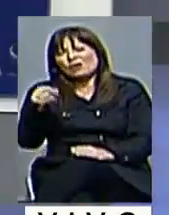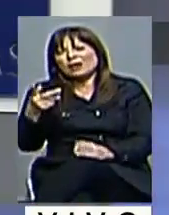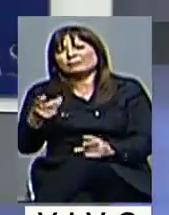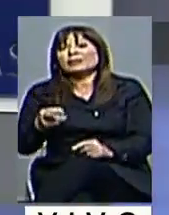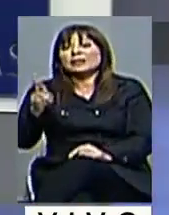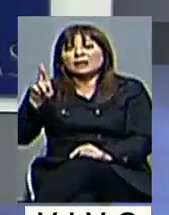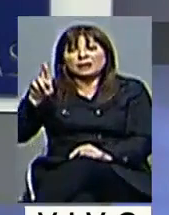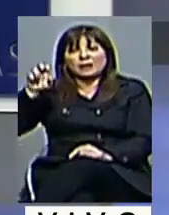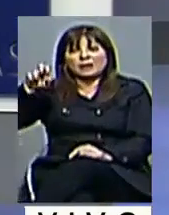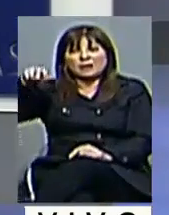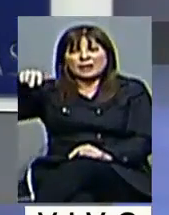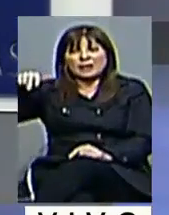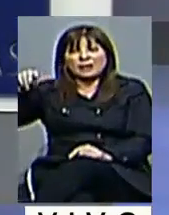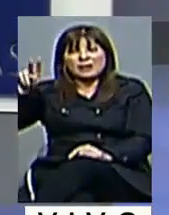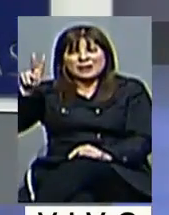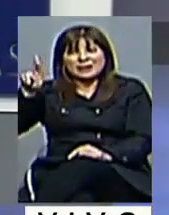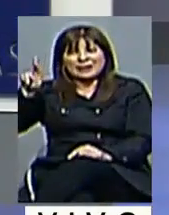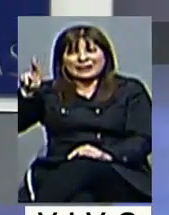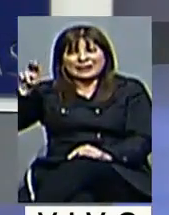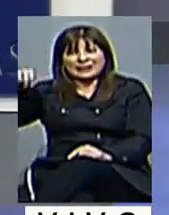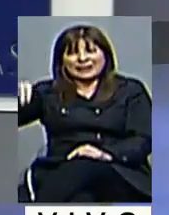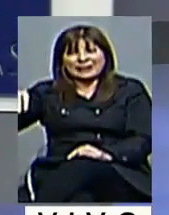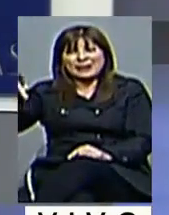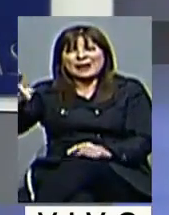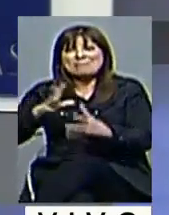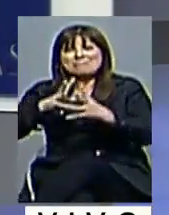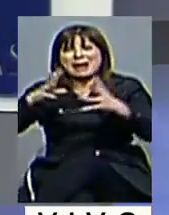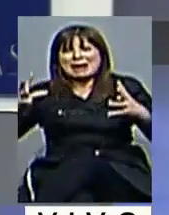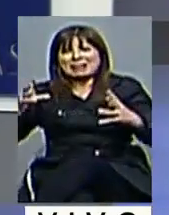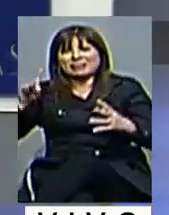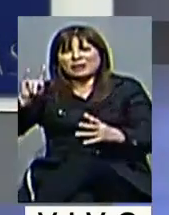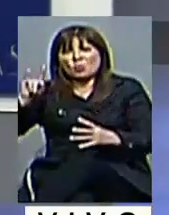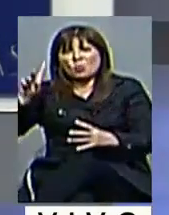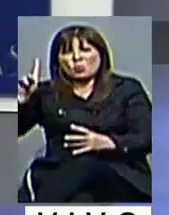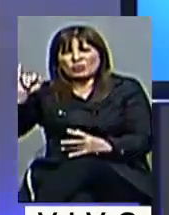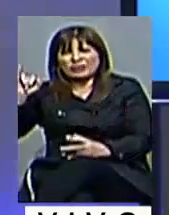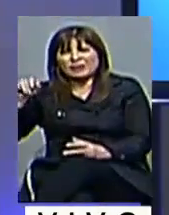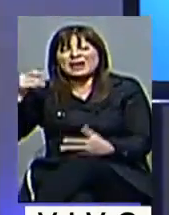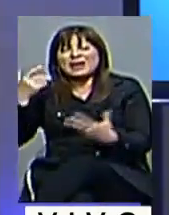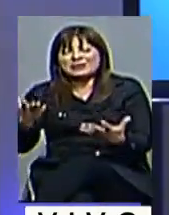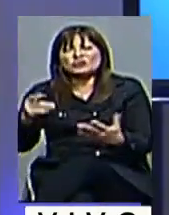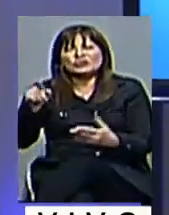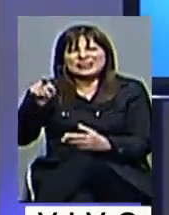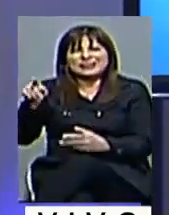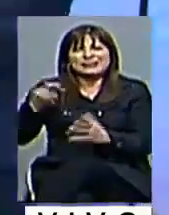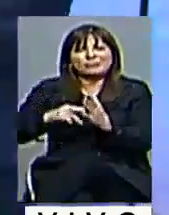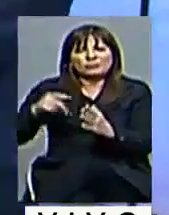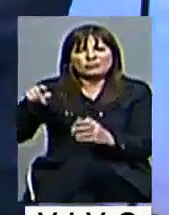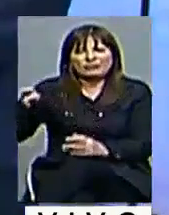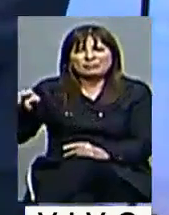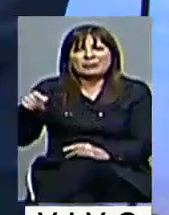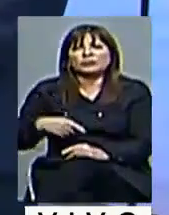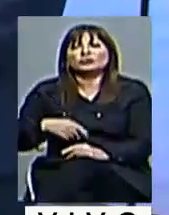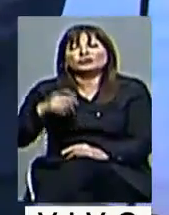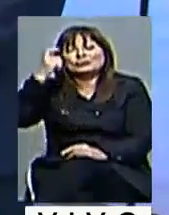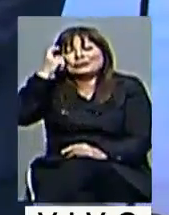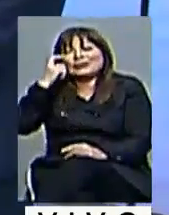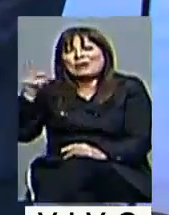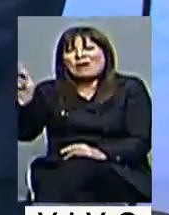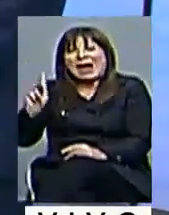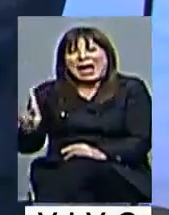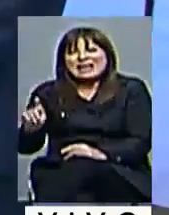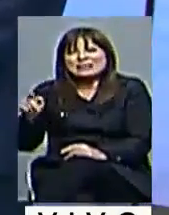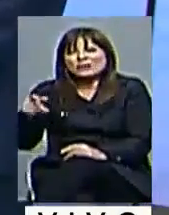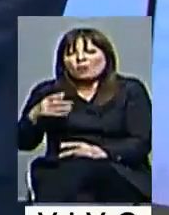más grande, dicho en términos muy coloquiales, que la UDI. Yo creo que eso es lo que le pasa a la cuenta. Y yo creo que además José Antonio Kast tiene un polo